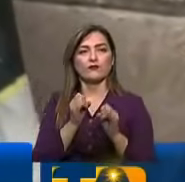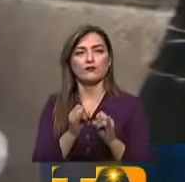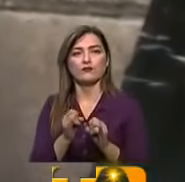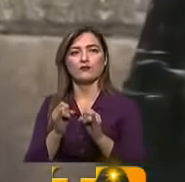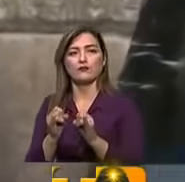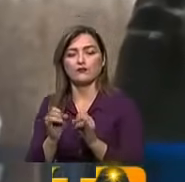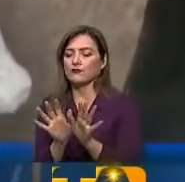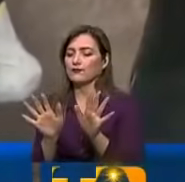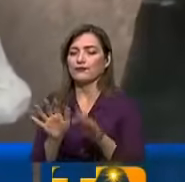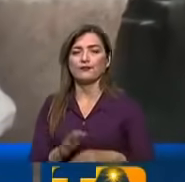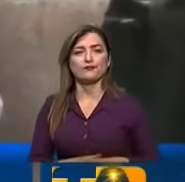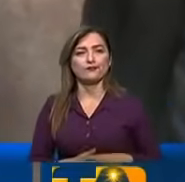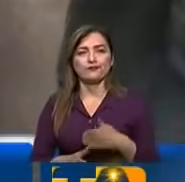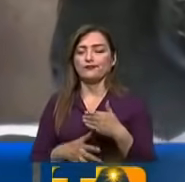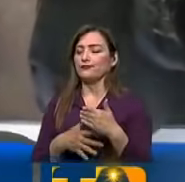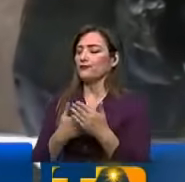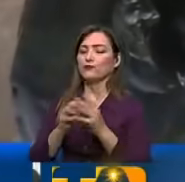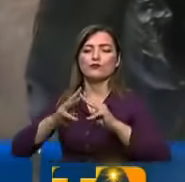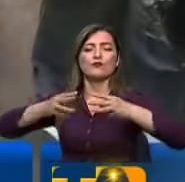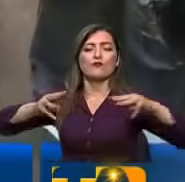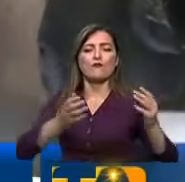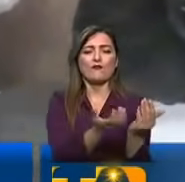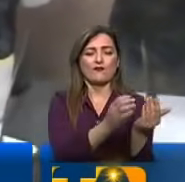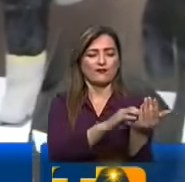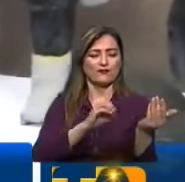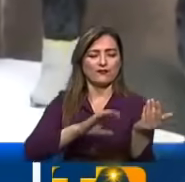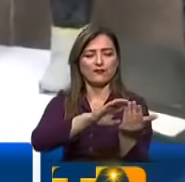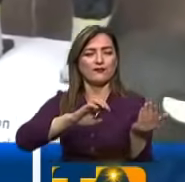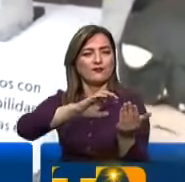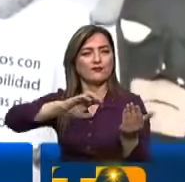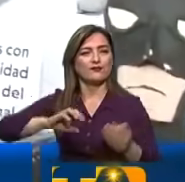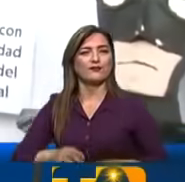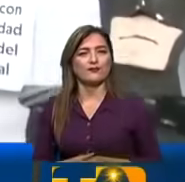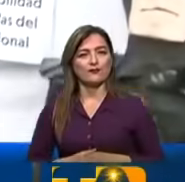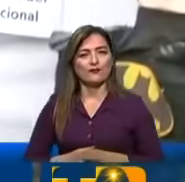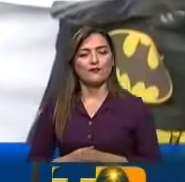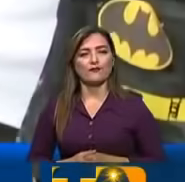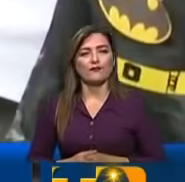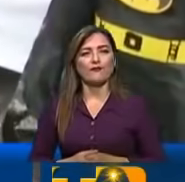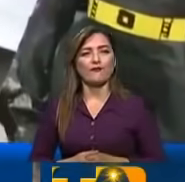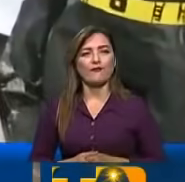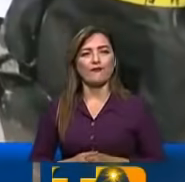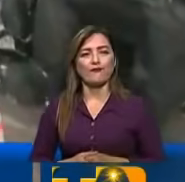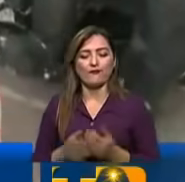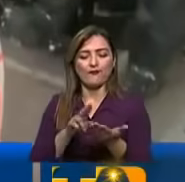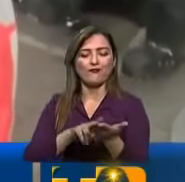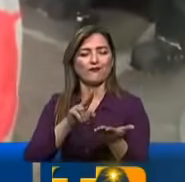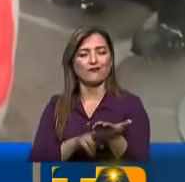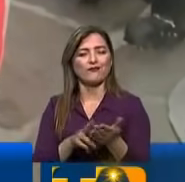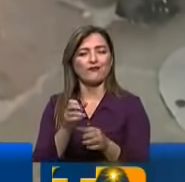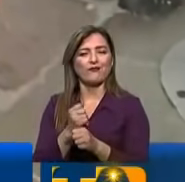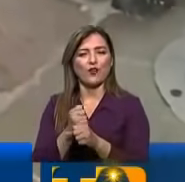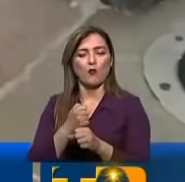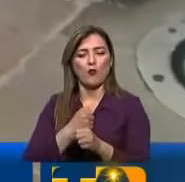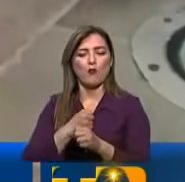hay un trabajo colectivo, todo por suerte con materiales reciclados, por lo tanto, incluso desde la propia pega, digamos, lo hacemos con engrudo,